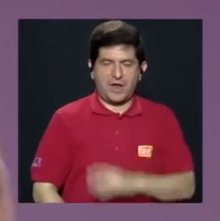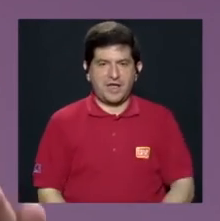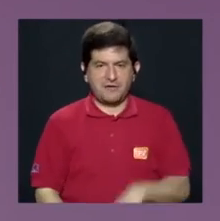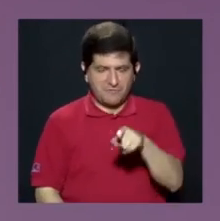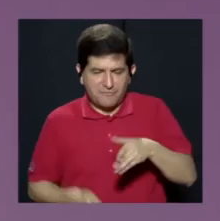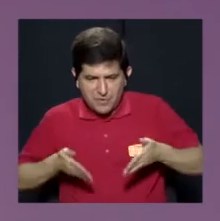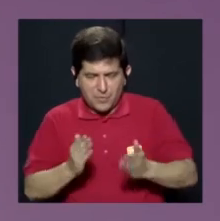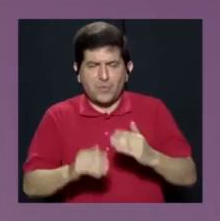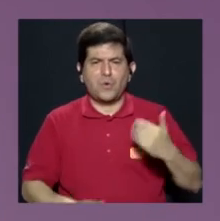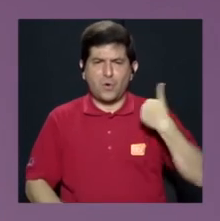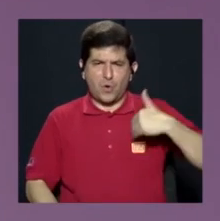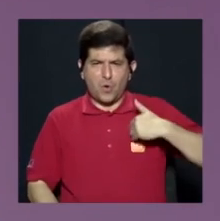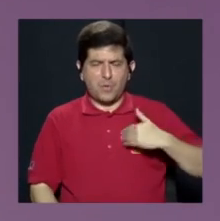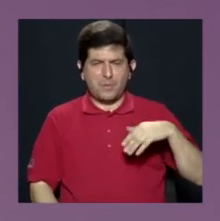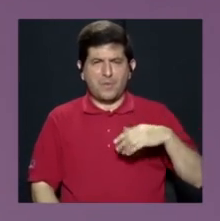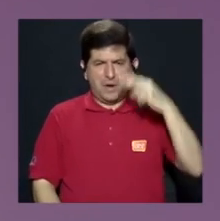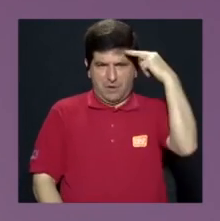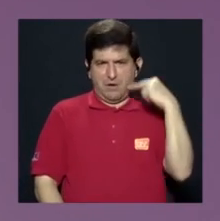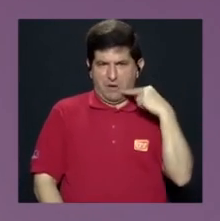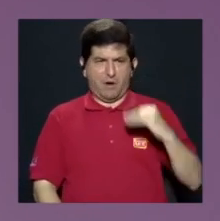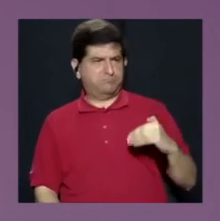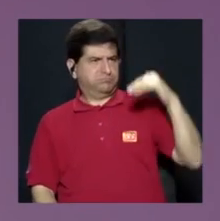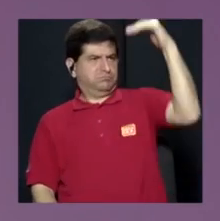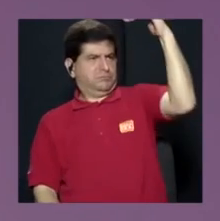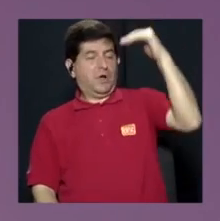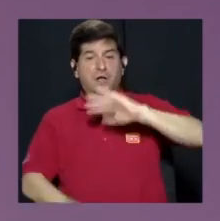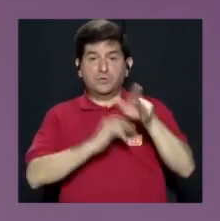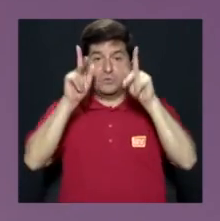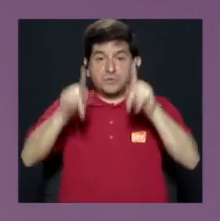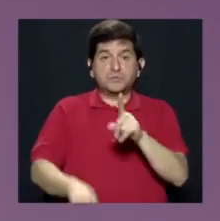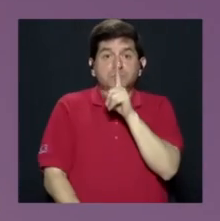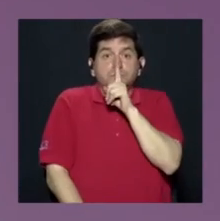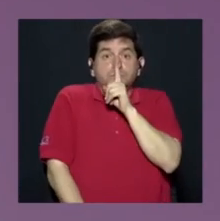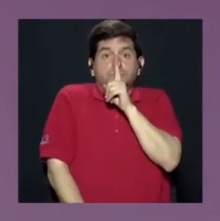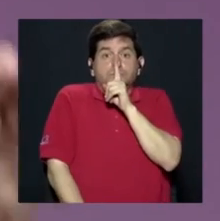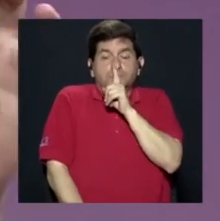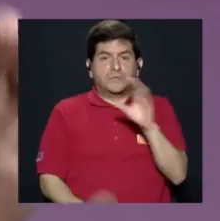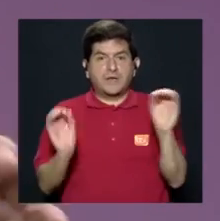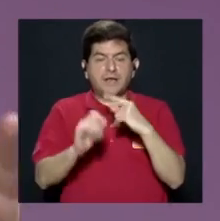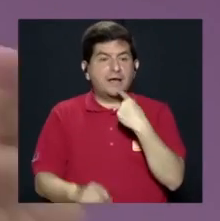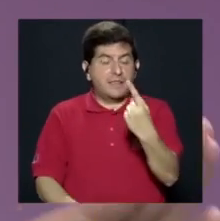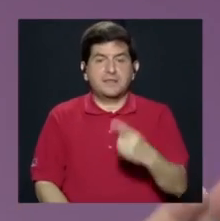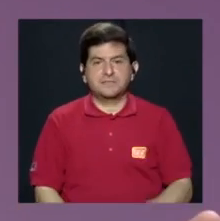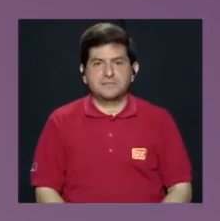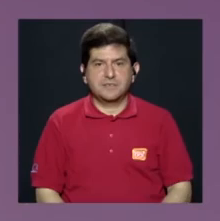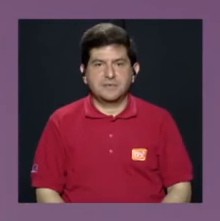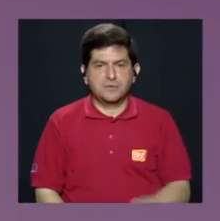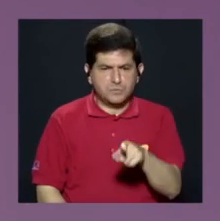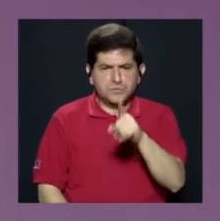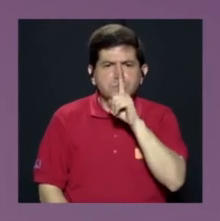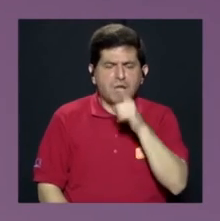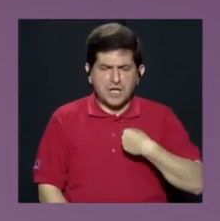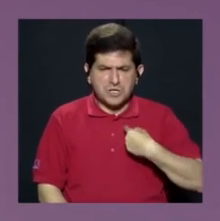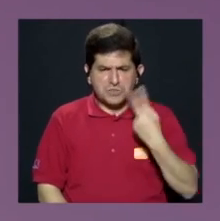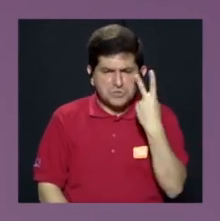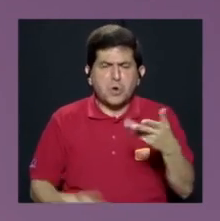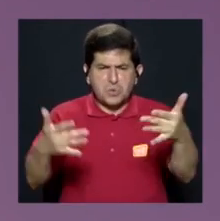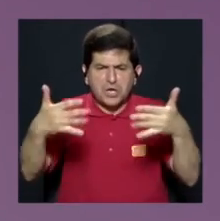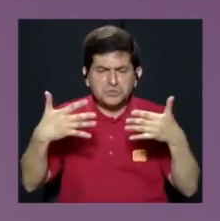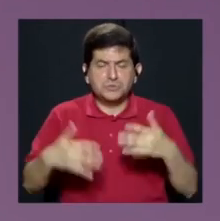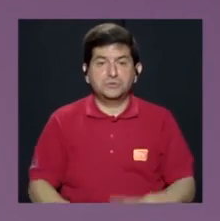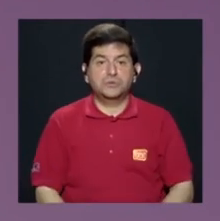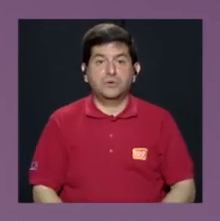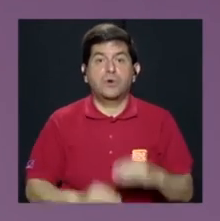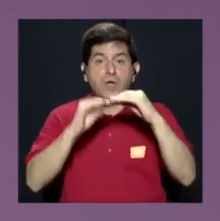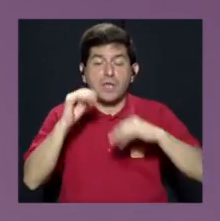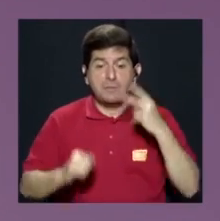un moreno altísimo, o sea, todo el mundo nos quedamos calladas y Dios guarde decirle, doctor, cállese porque estoy revisando el expediente, y menos